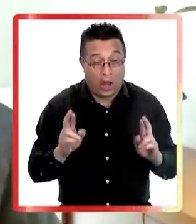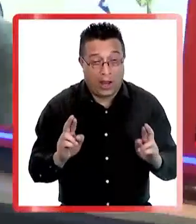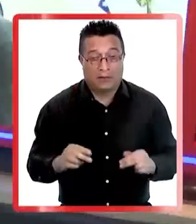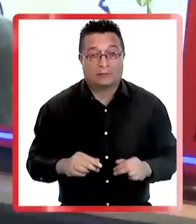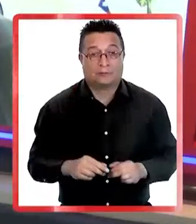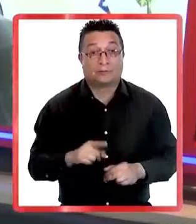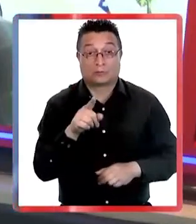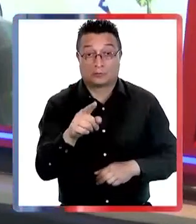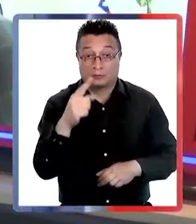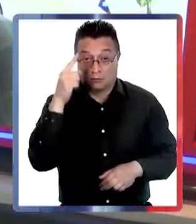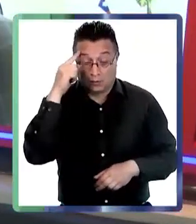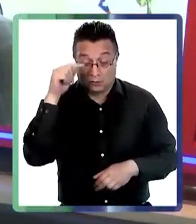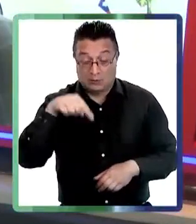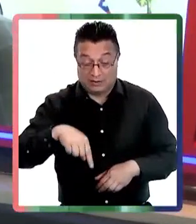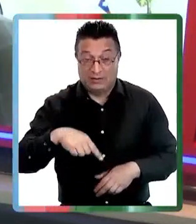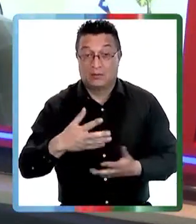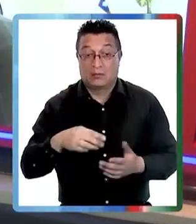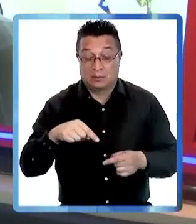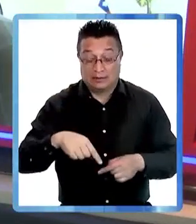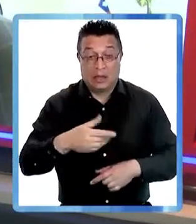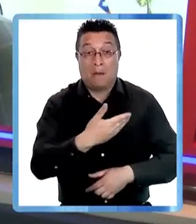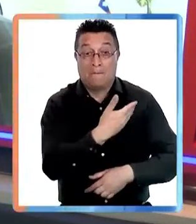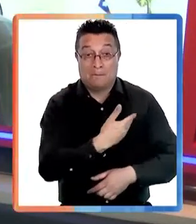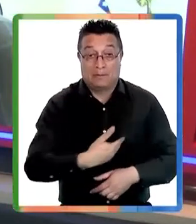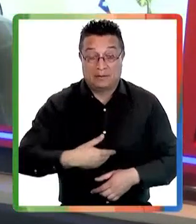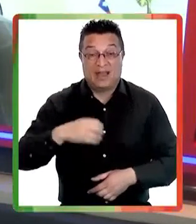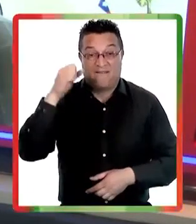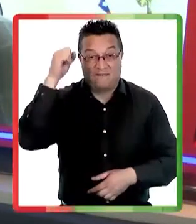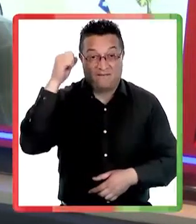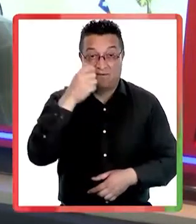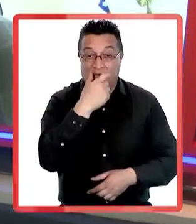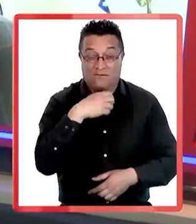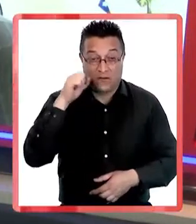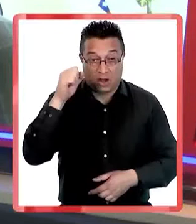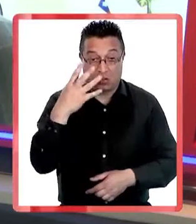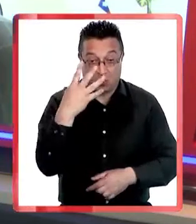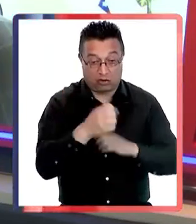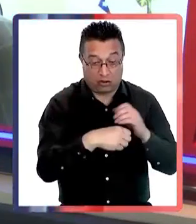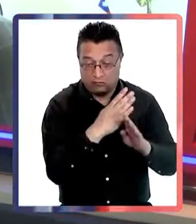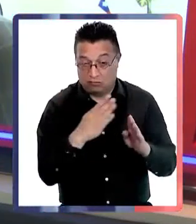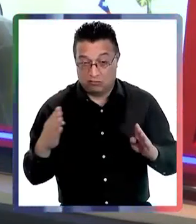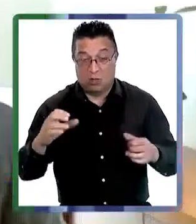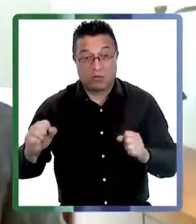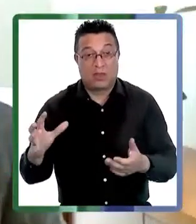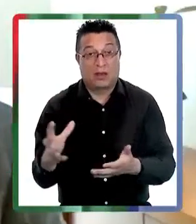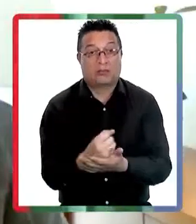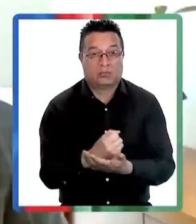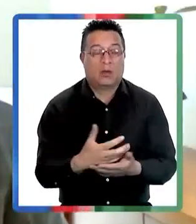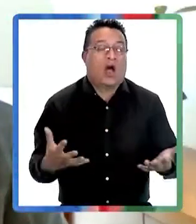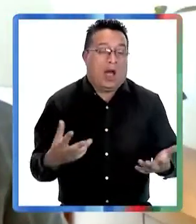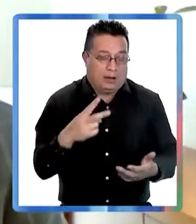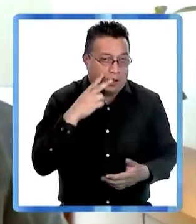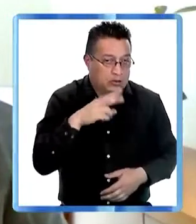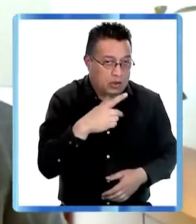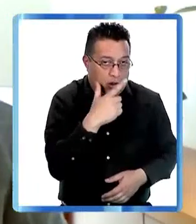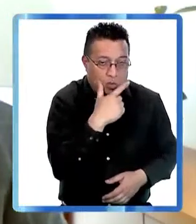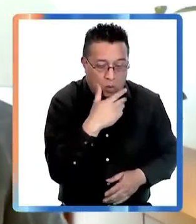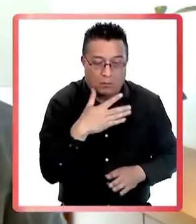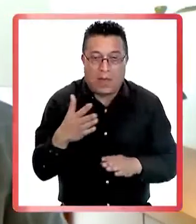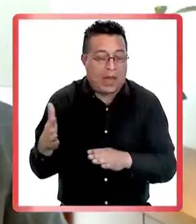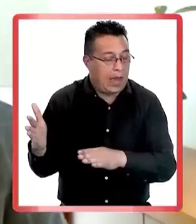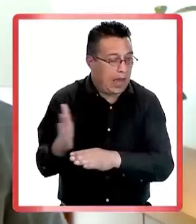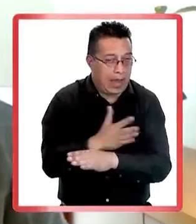tarde. ¿Espera usted que sea dentro de esta administración del presidente Gabriel Boric en estos 4 años de gobierno? Sin ninguna duda, tiene que